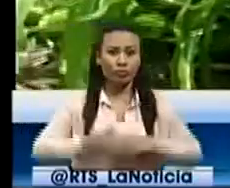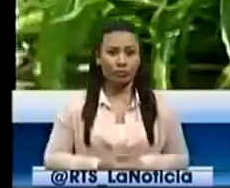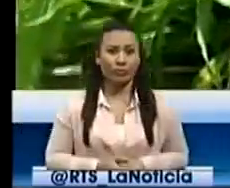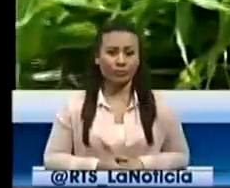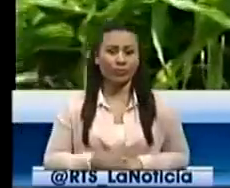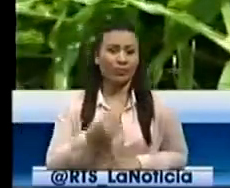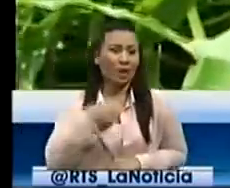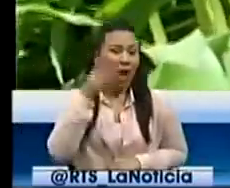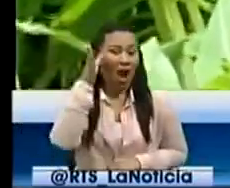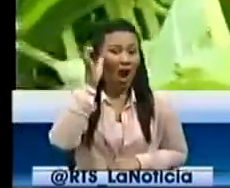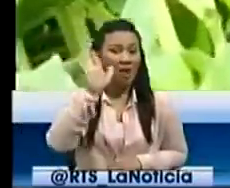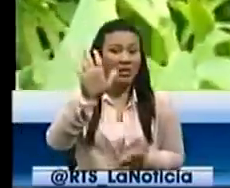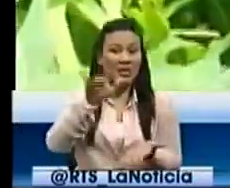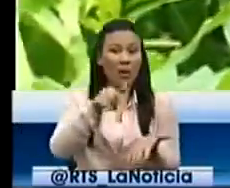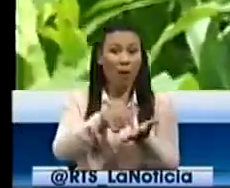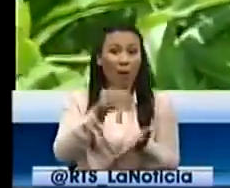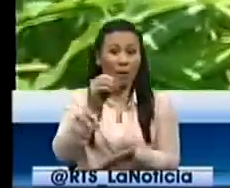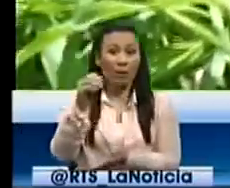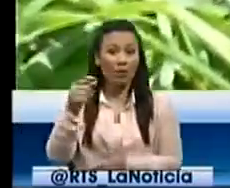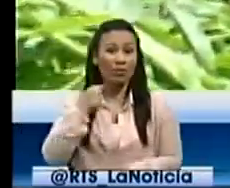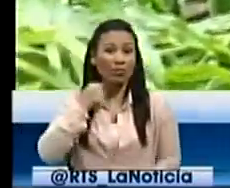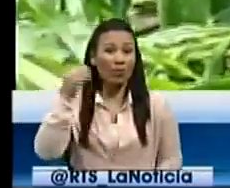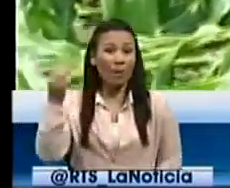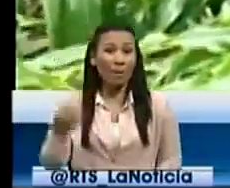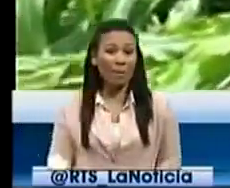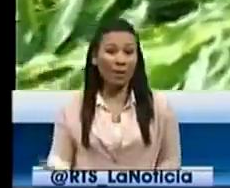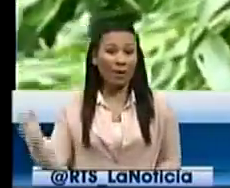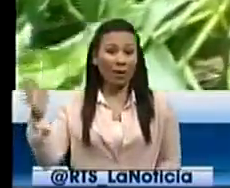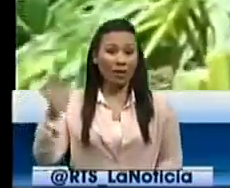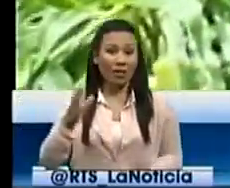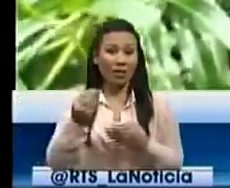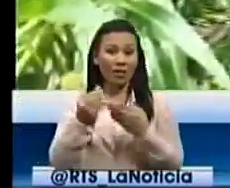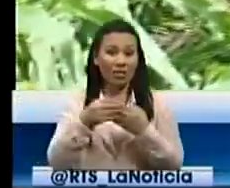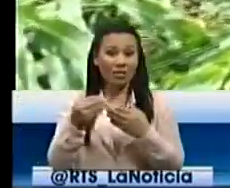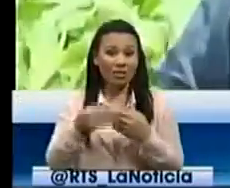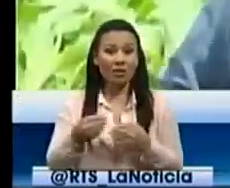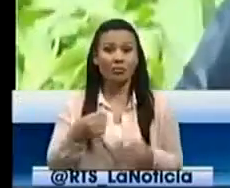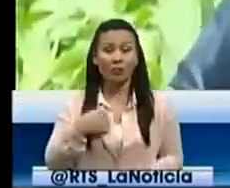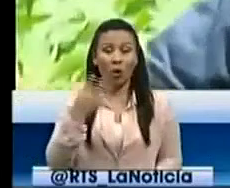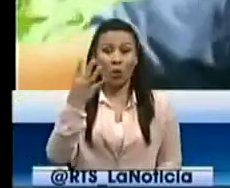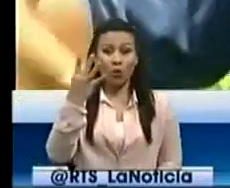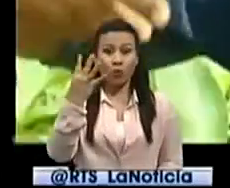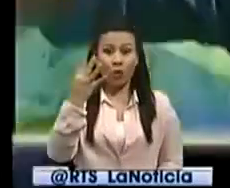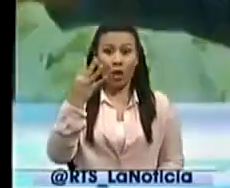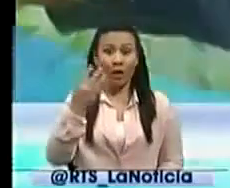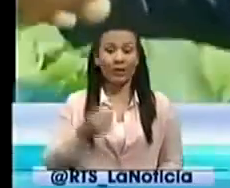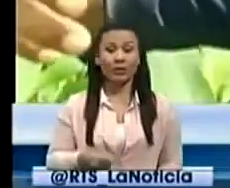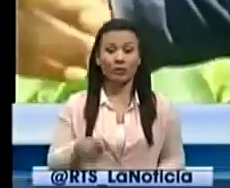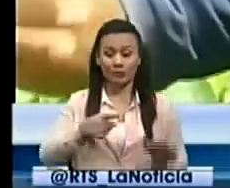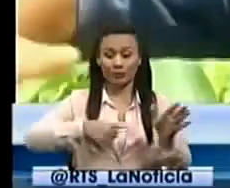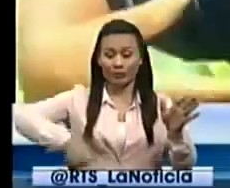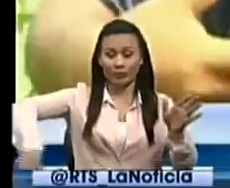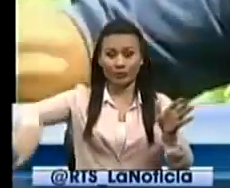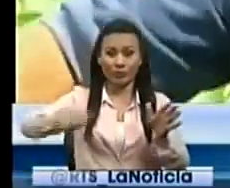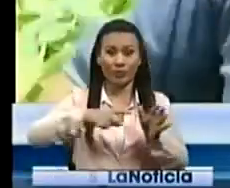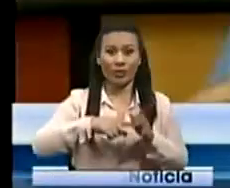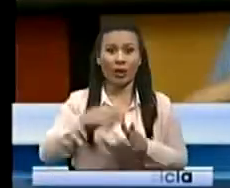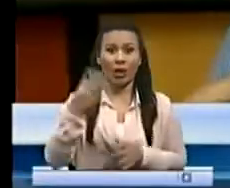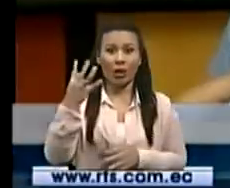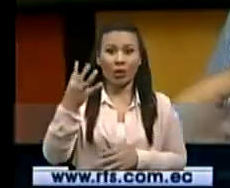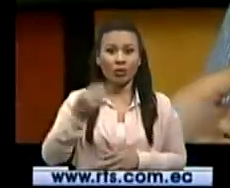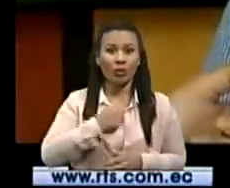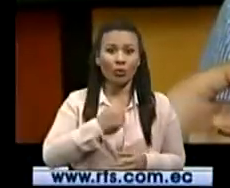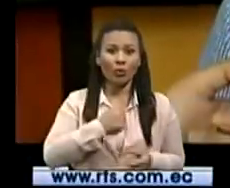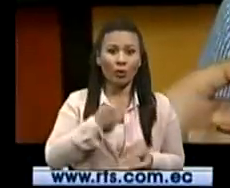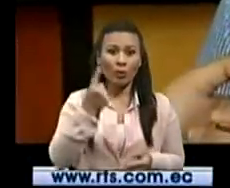unos $5,000, son 10 hectáreas pues, 4 con el Banco de Fomento y 6 con el esfuerzo propio mío. Se